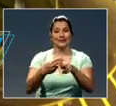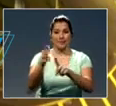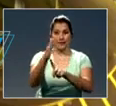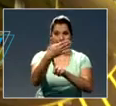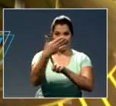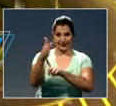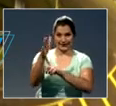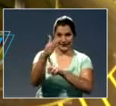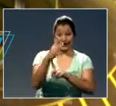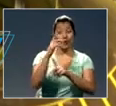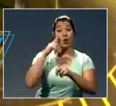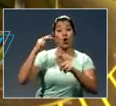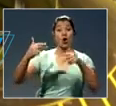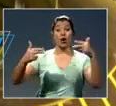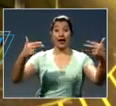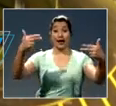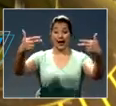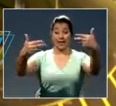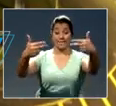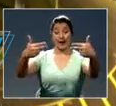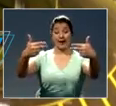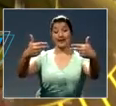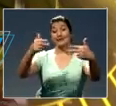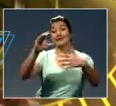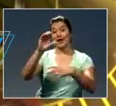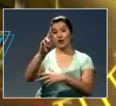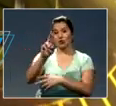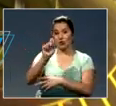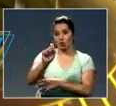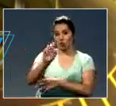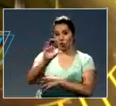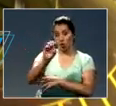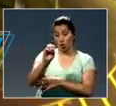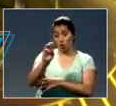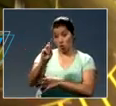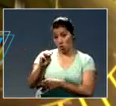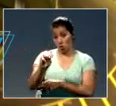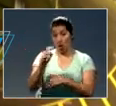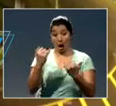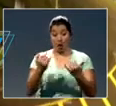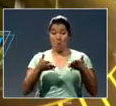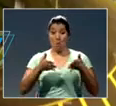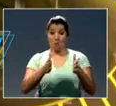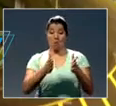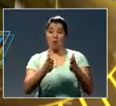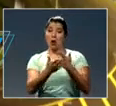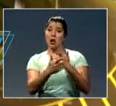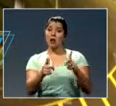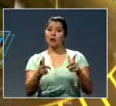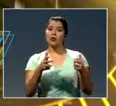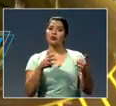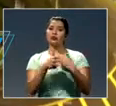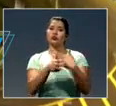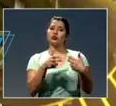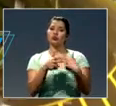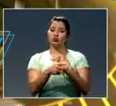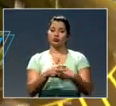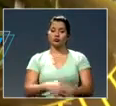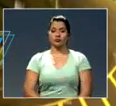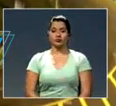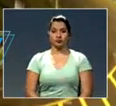a la señal de cámarasvialescr.com. Condiciones muy favorables para transitar a esta hora por este sector de la